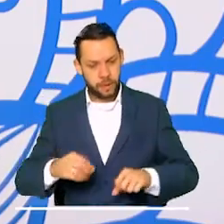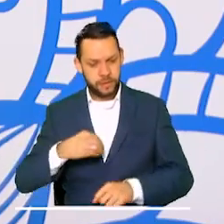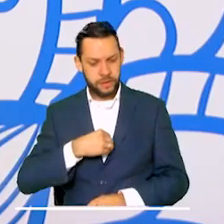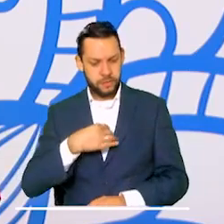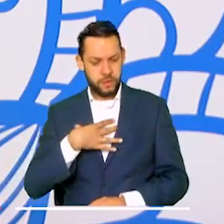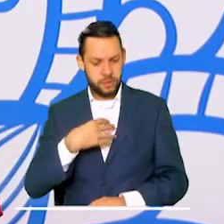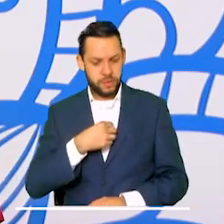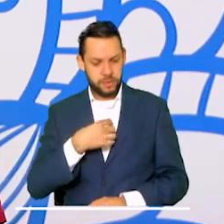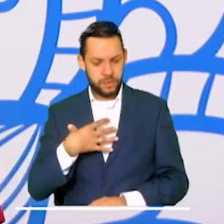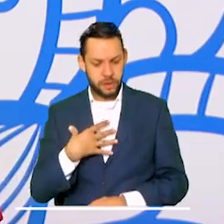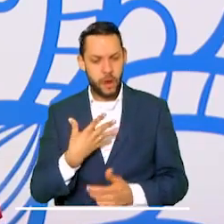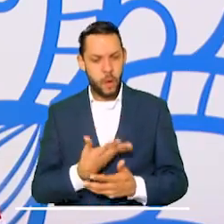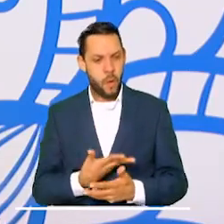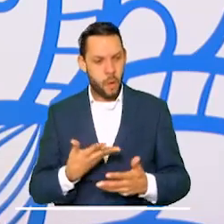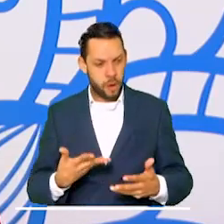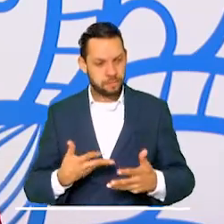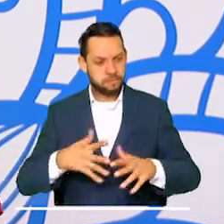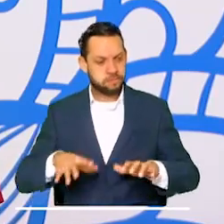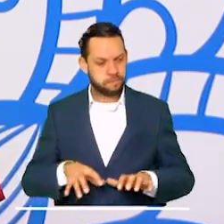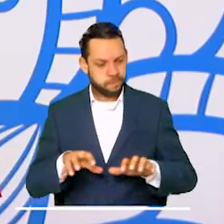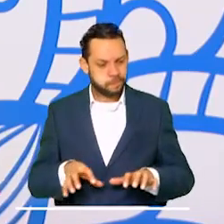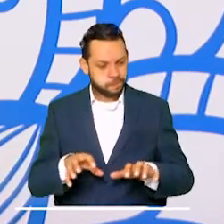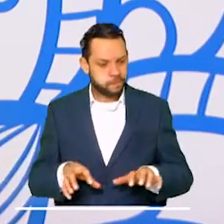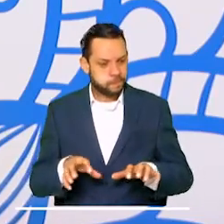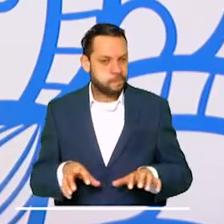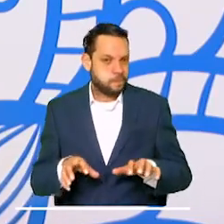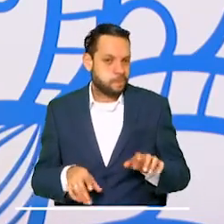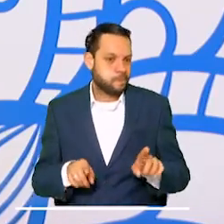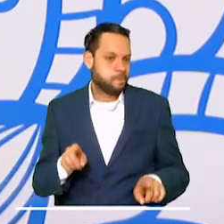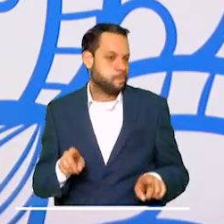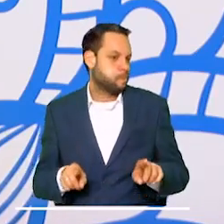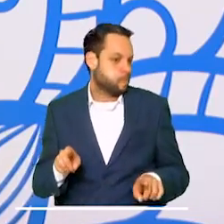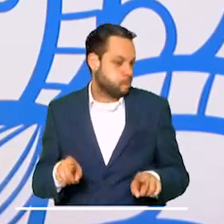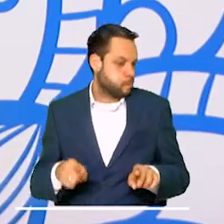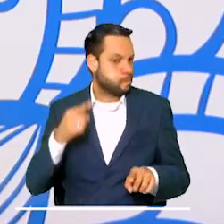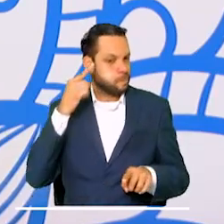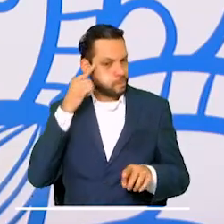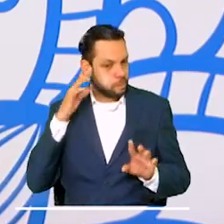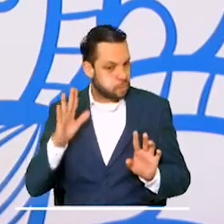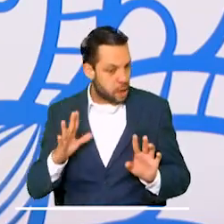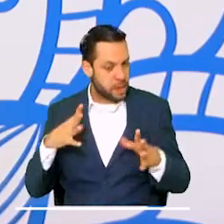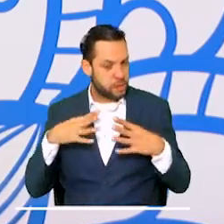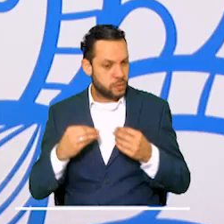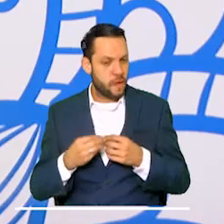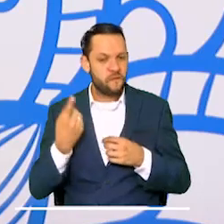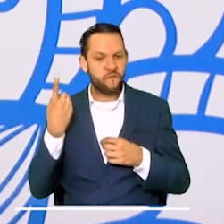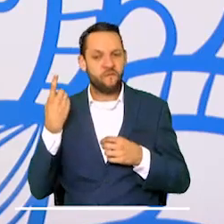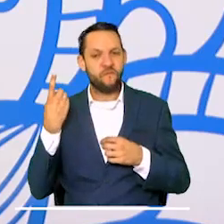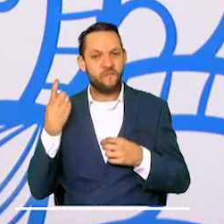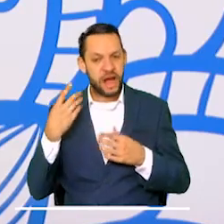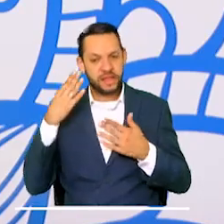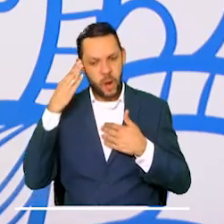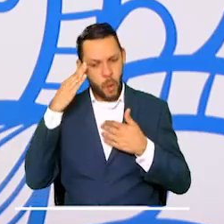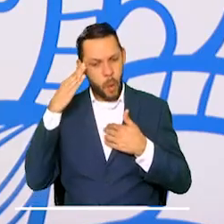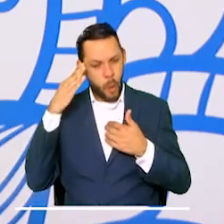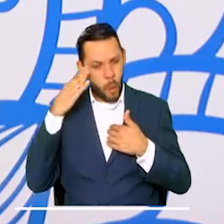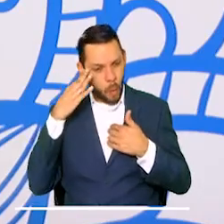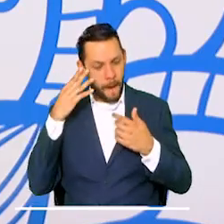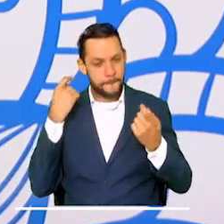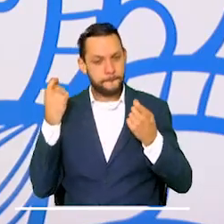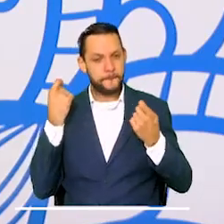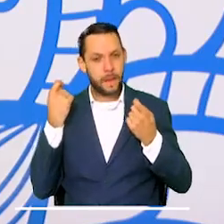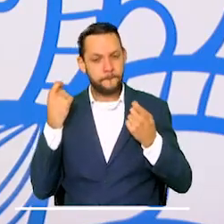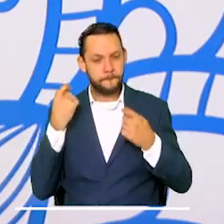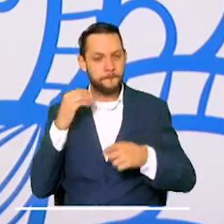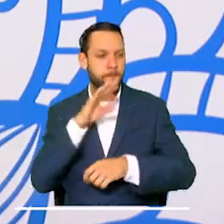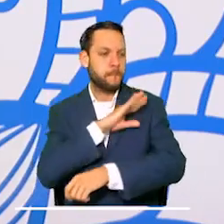potenciar otras habilidades que de pronto pensamos que no tenemos, que de pronto no somos conscientes, y buscar las herramientas que